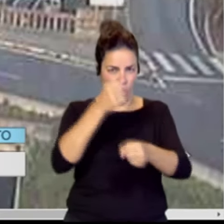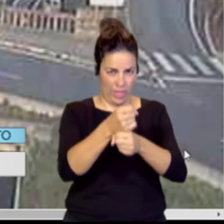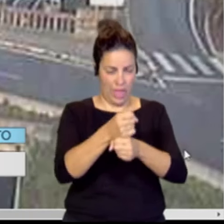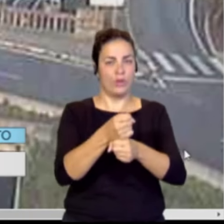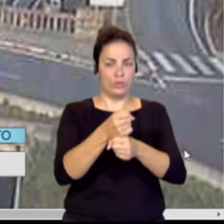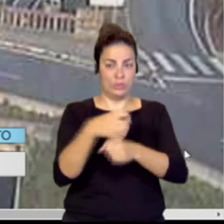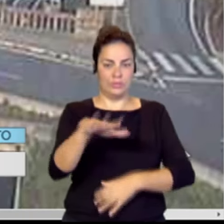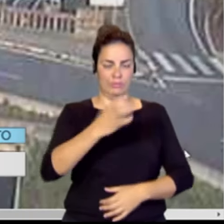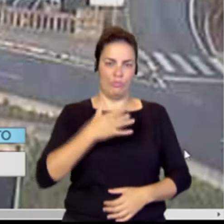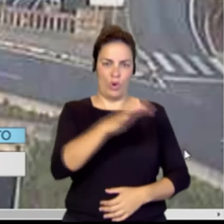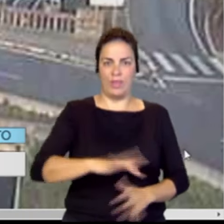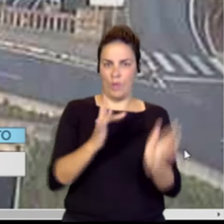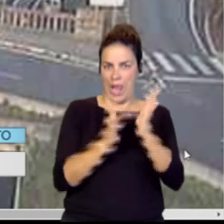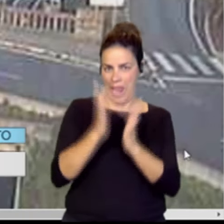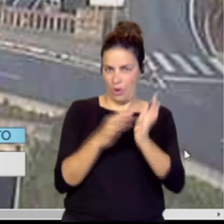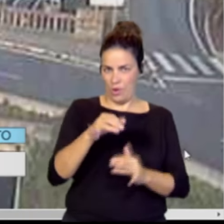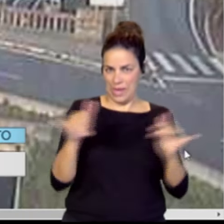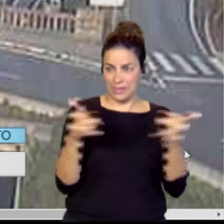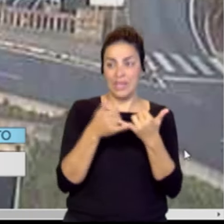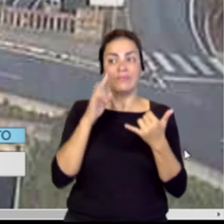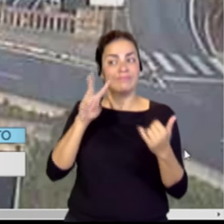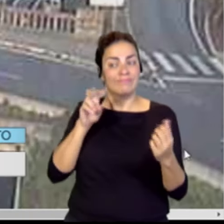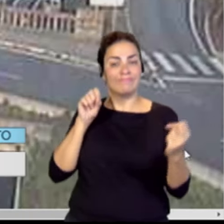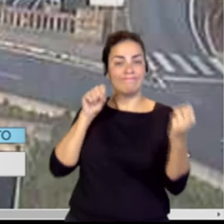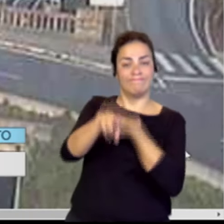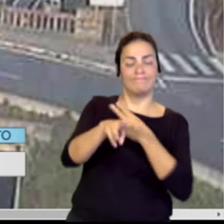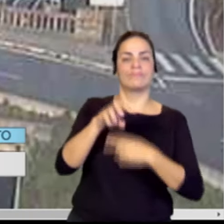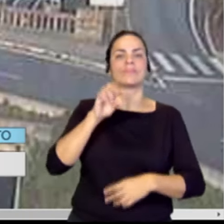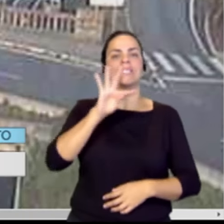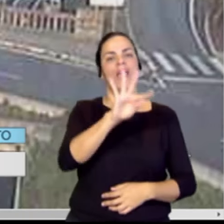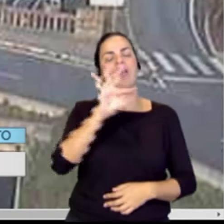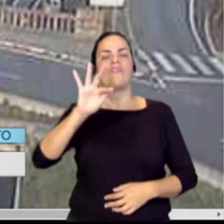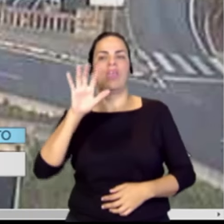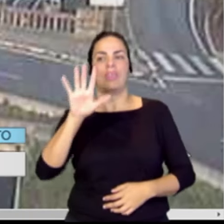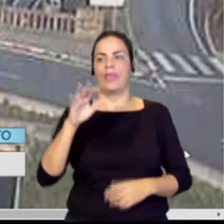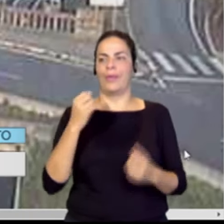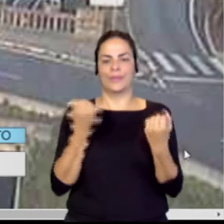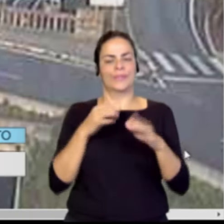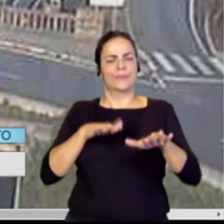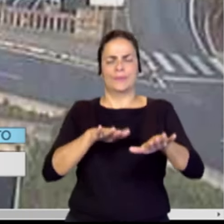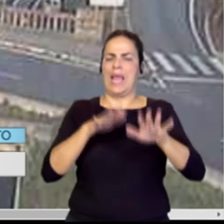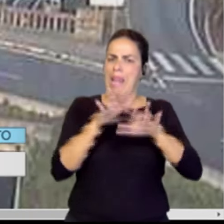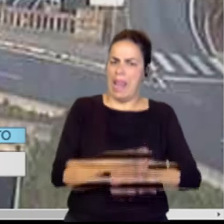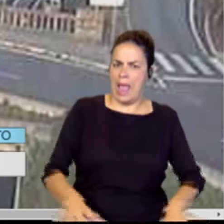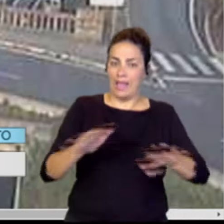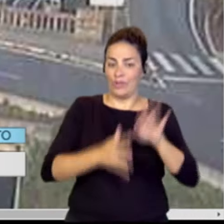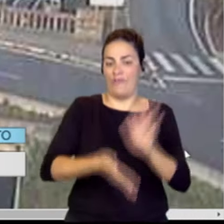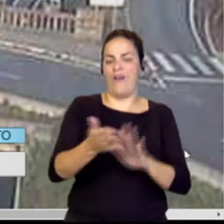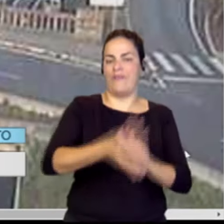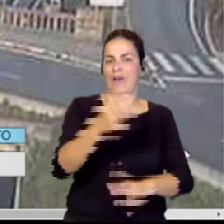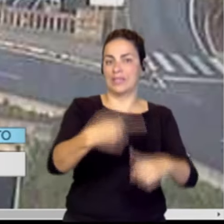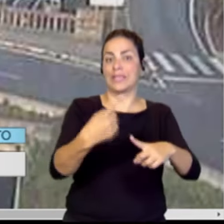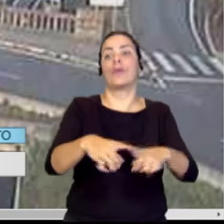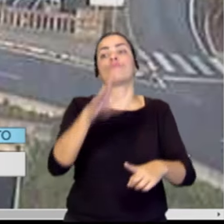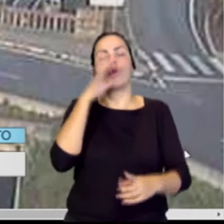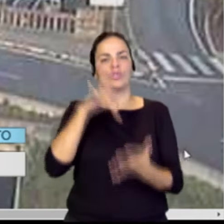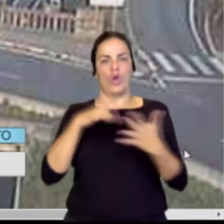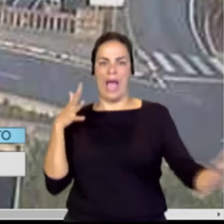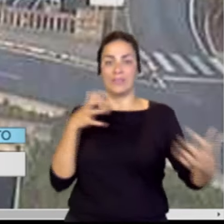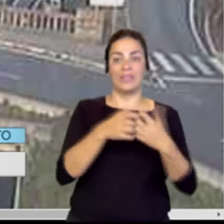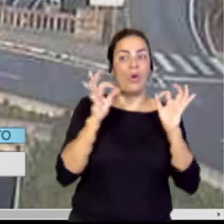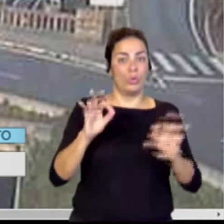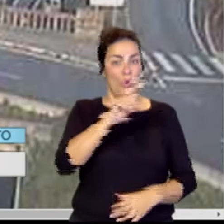de la laguna en la isla de tenerife es la autopista tf5 con tráfico lento sentido Santa Cruz debido a un accidente nos lo acaba de contar el